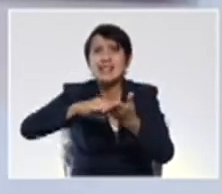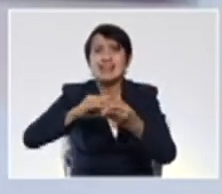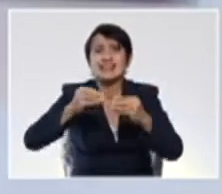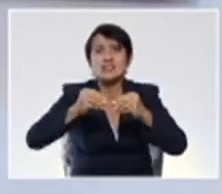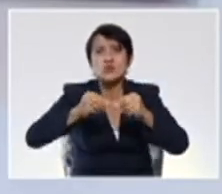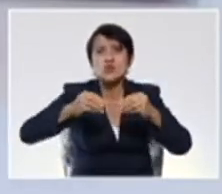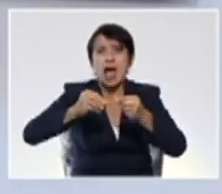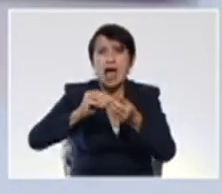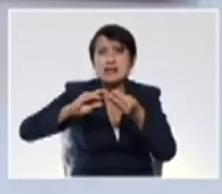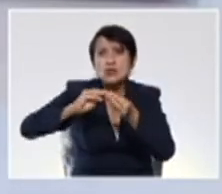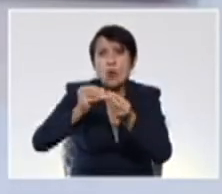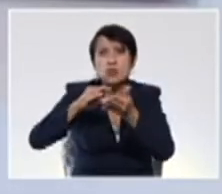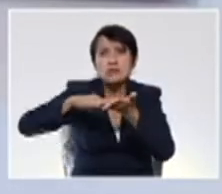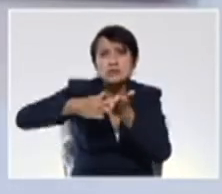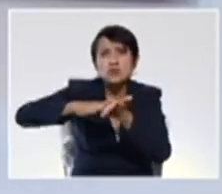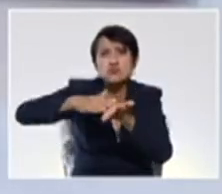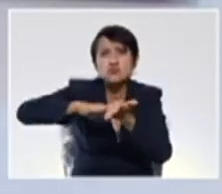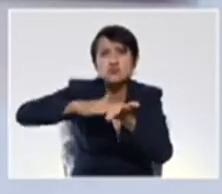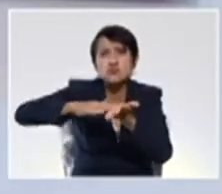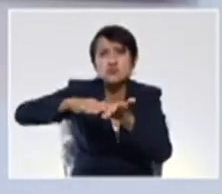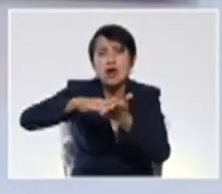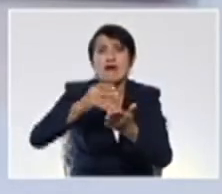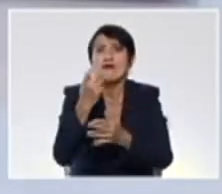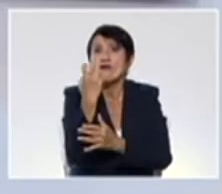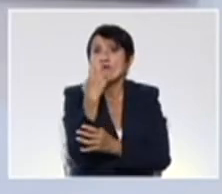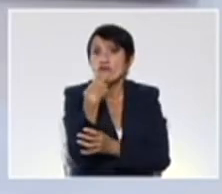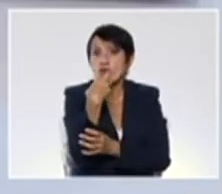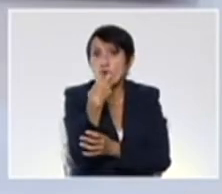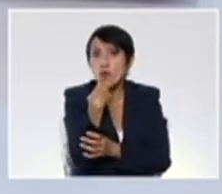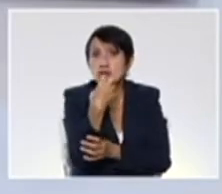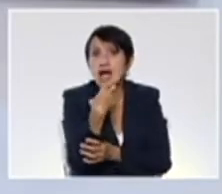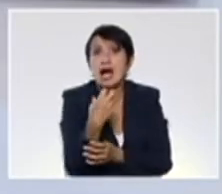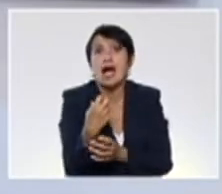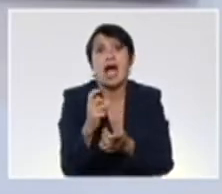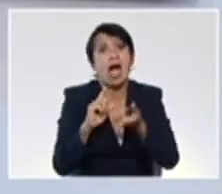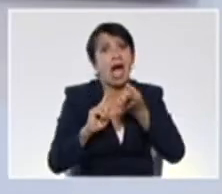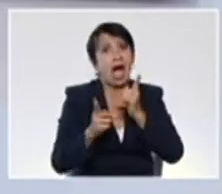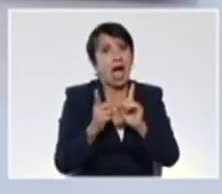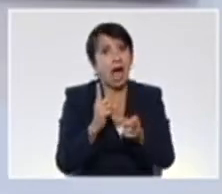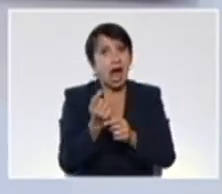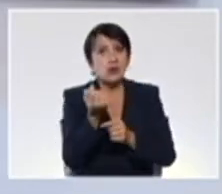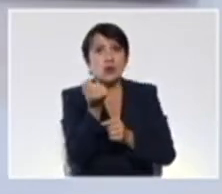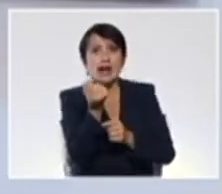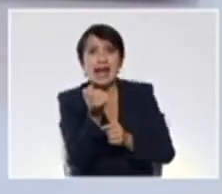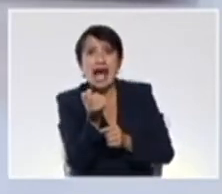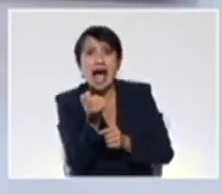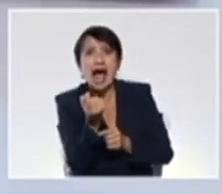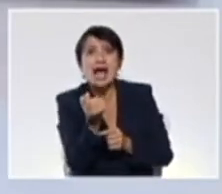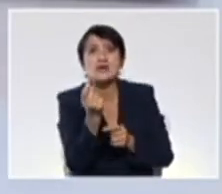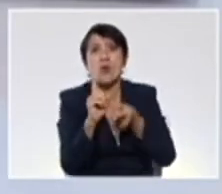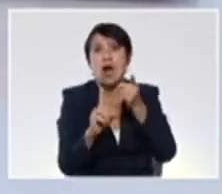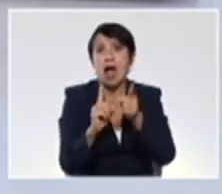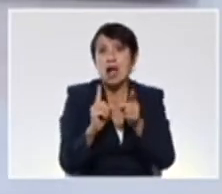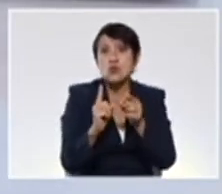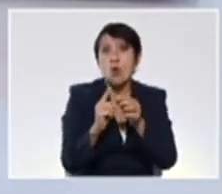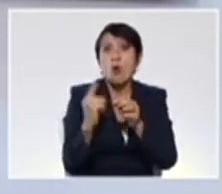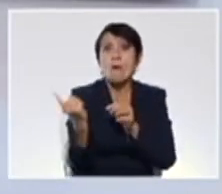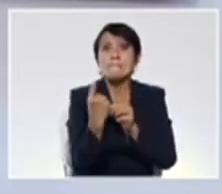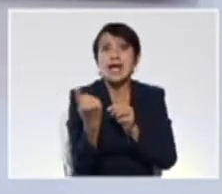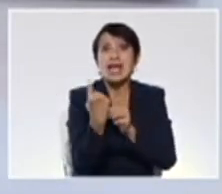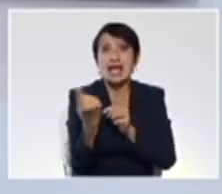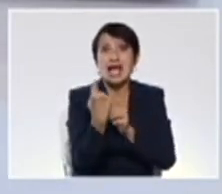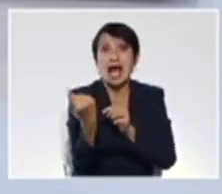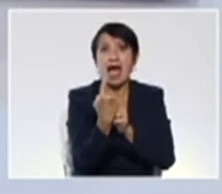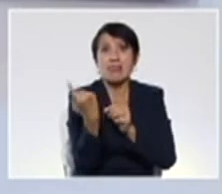esos productos que yo esté utilizando, bien sea fruta, algún tipo de grano, lo que yo voy a hacer, algún batido o merengue,